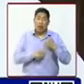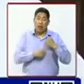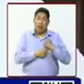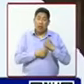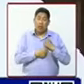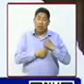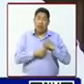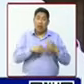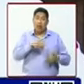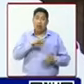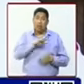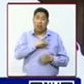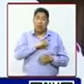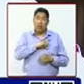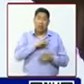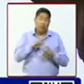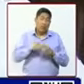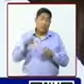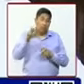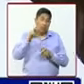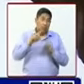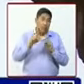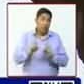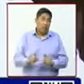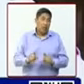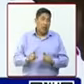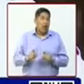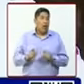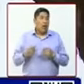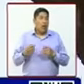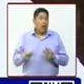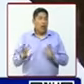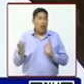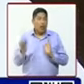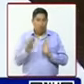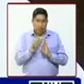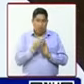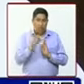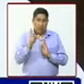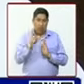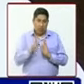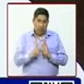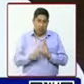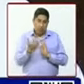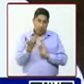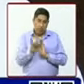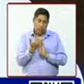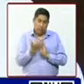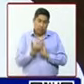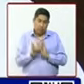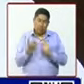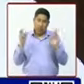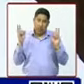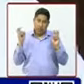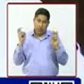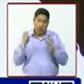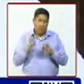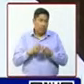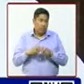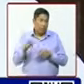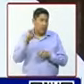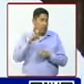ya está en la agenda legislativa para poder aprobar este tema de los ascensos de